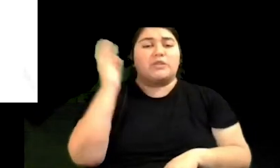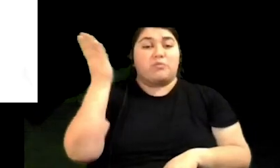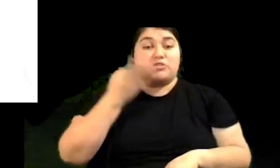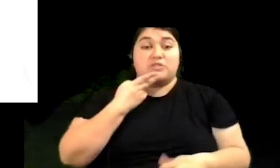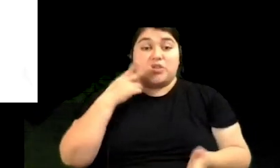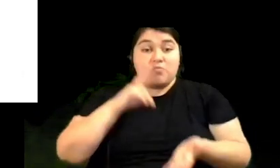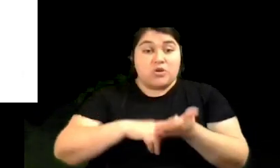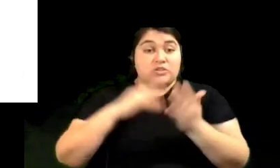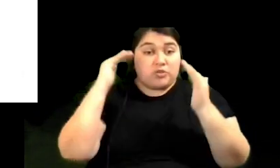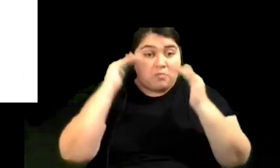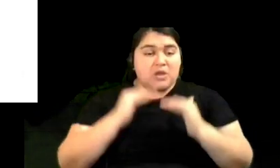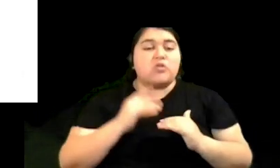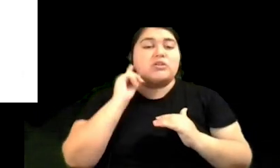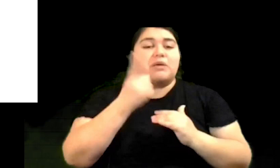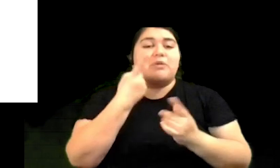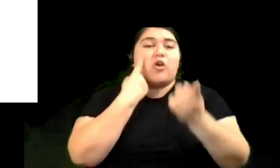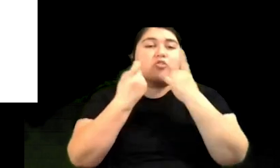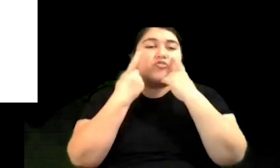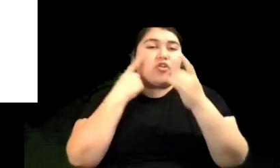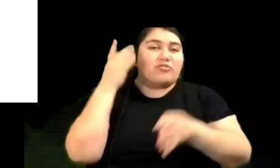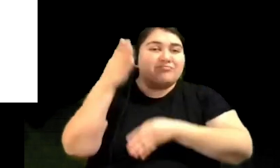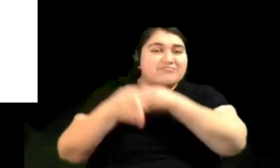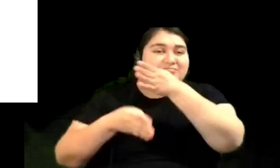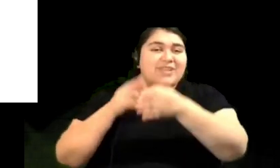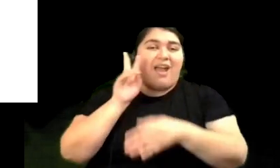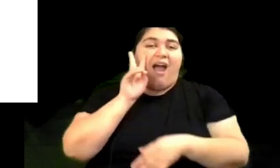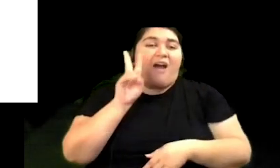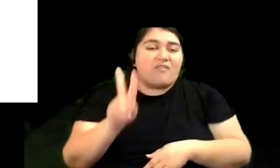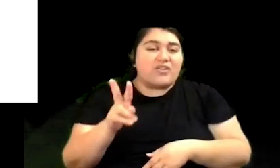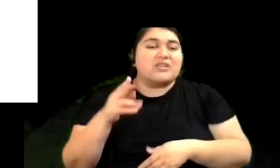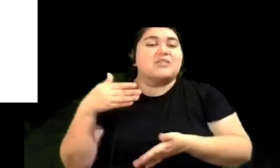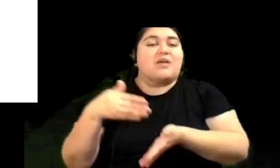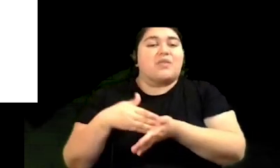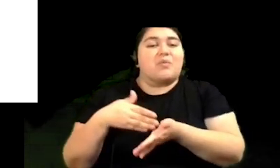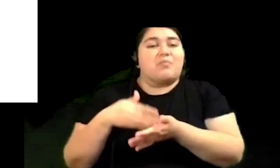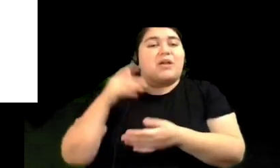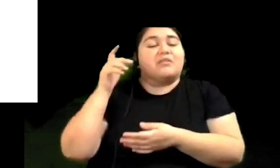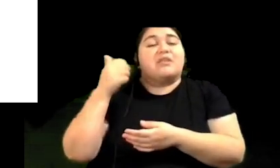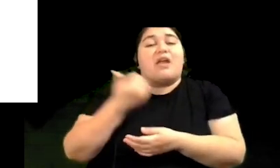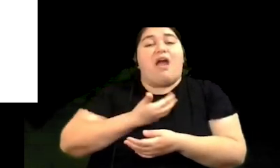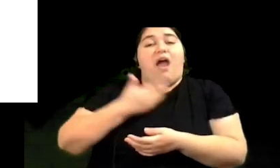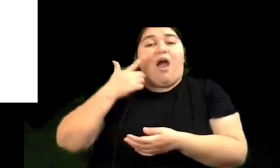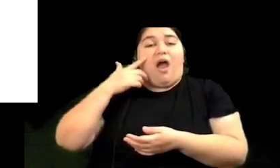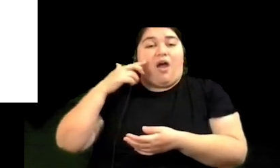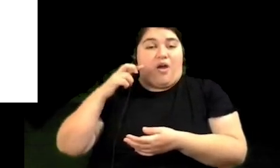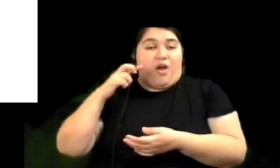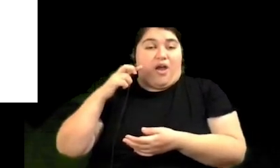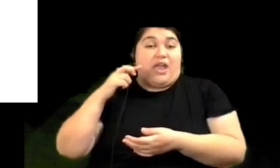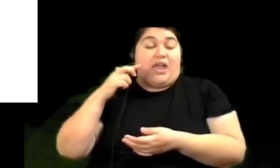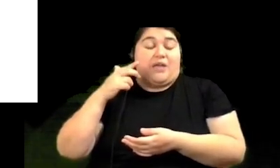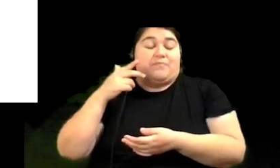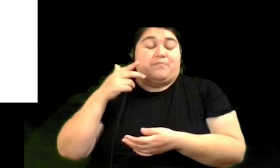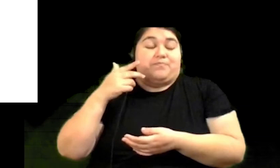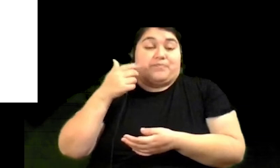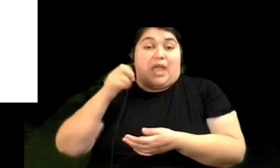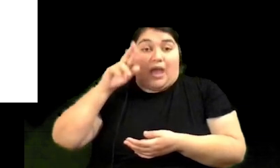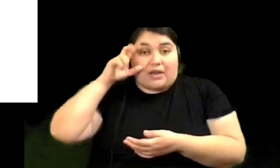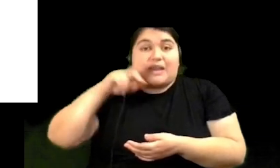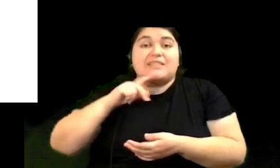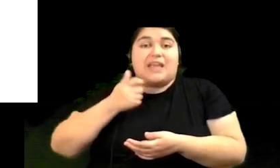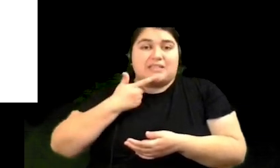estar sujeto a fiscalización y control de la Administración Gubernamental de Ingresos Públicos, o sea, rentas de la Ciudad de Buenos